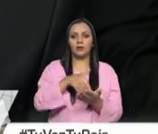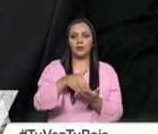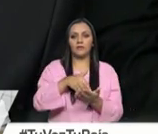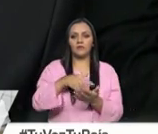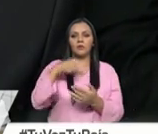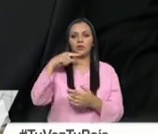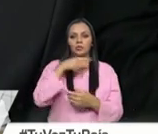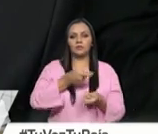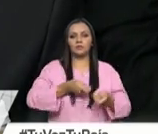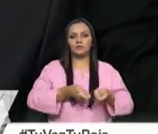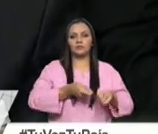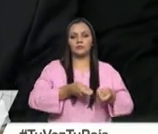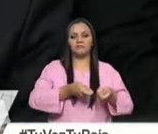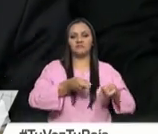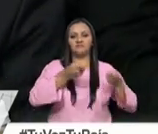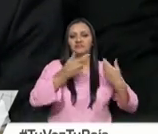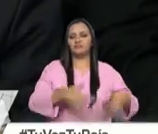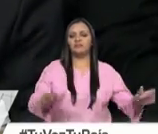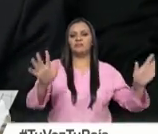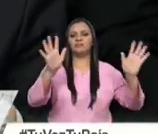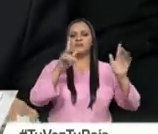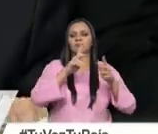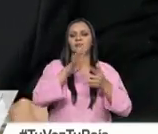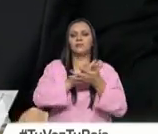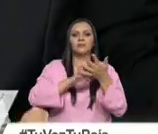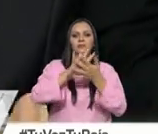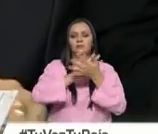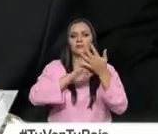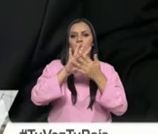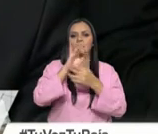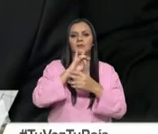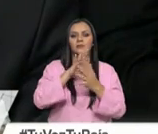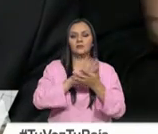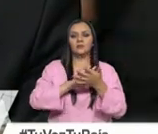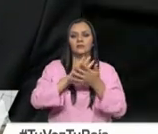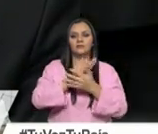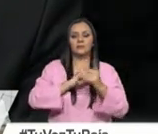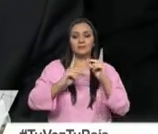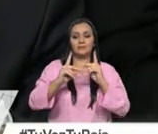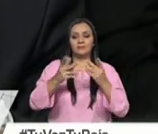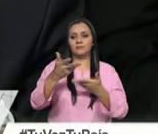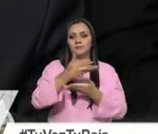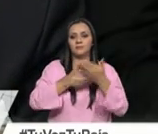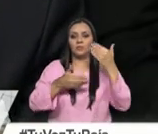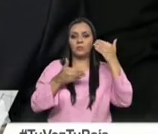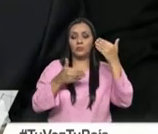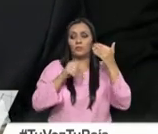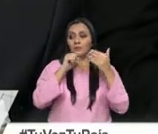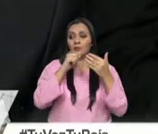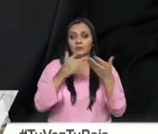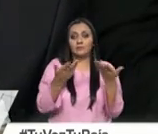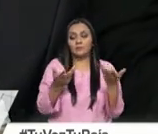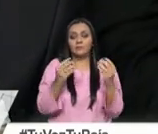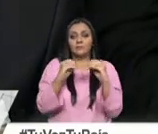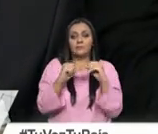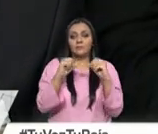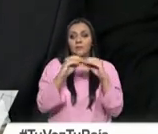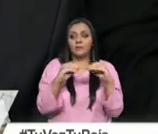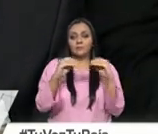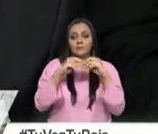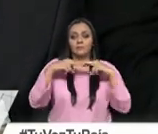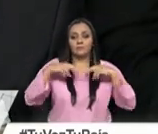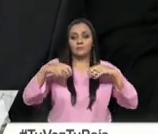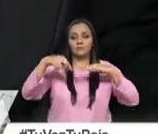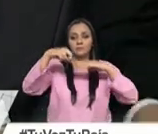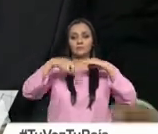instrumentos cibernéticos siguen siendo muy activos y comprometidos en desinformar nuestro diálogo político aún hoy. Hay mucho que todavía no sabemos, pero